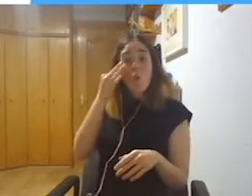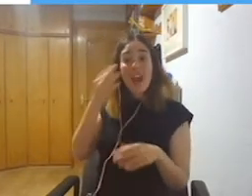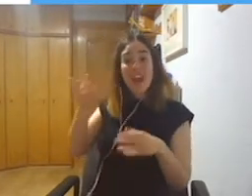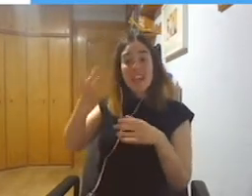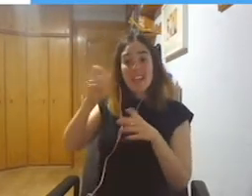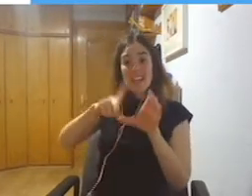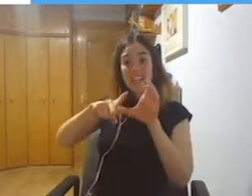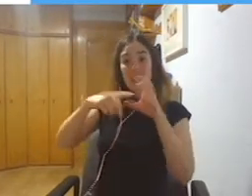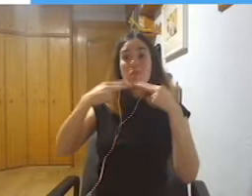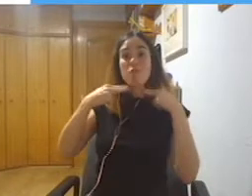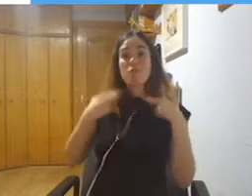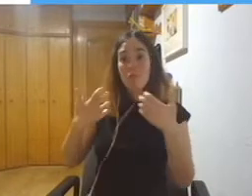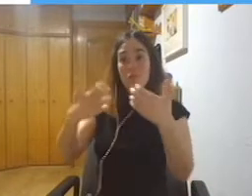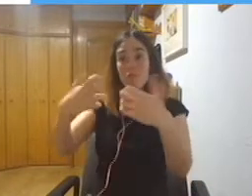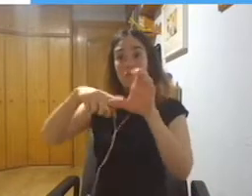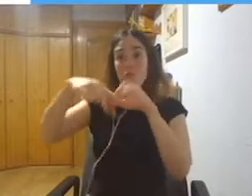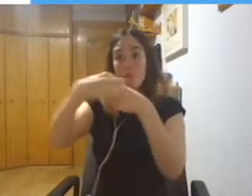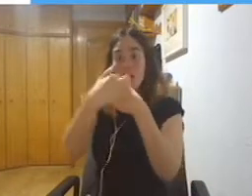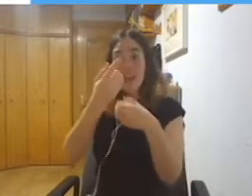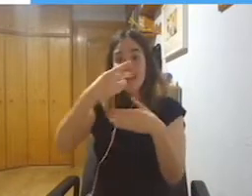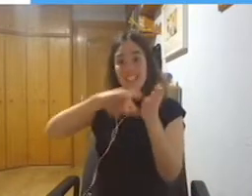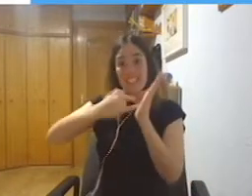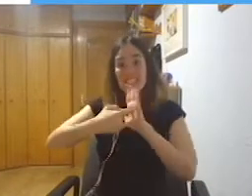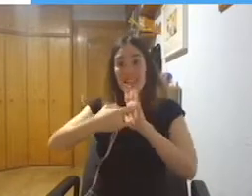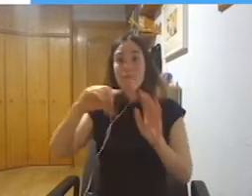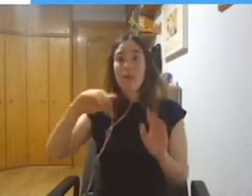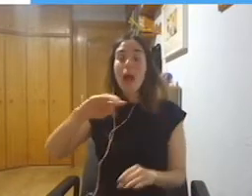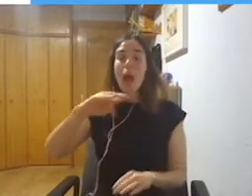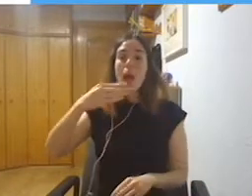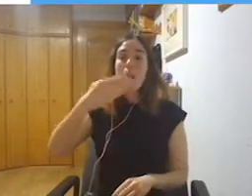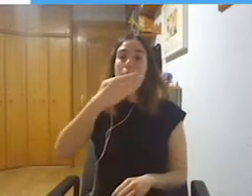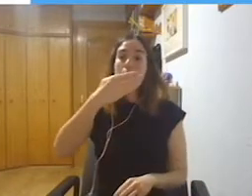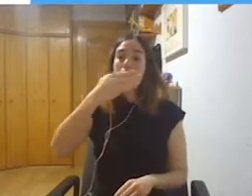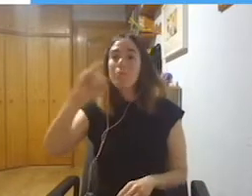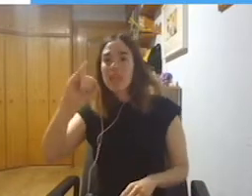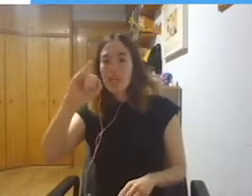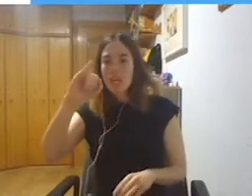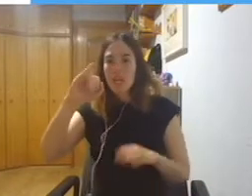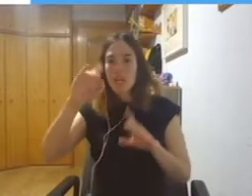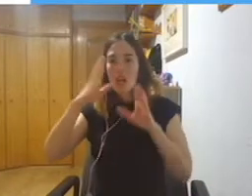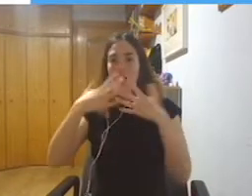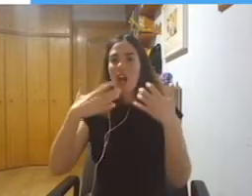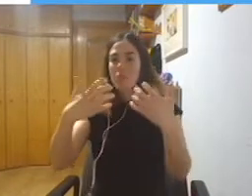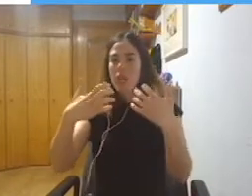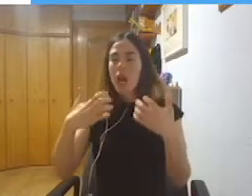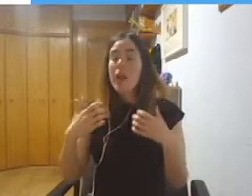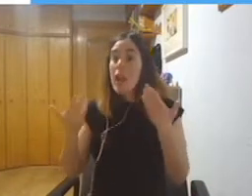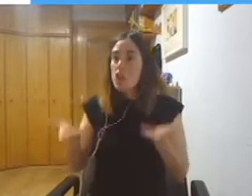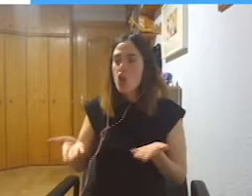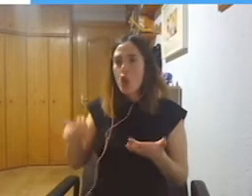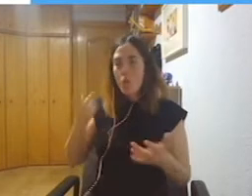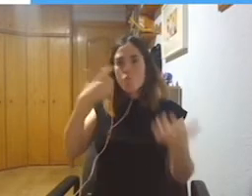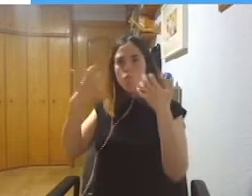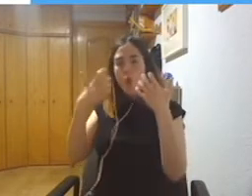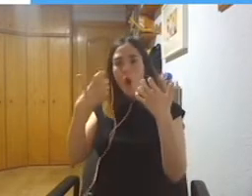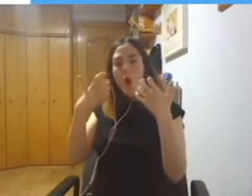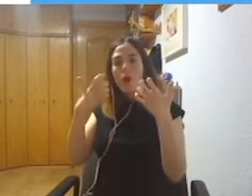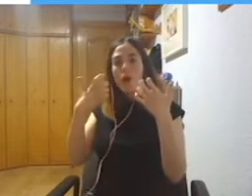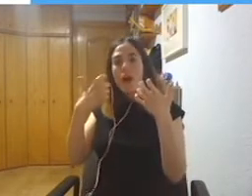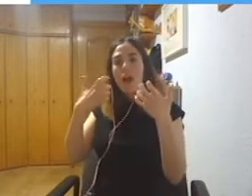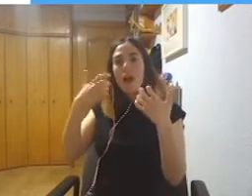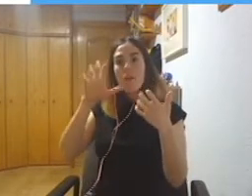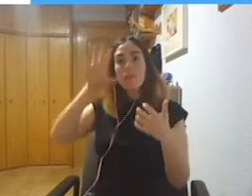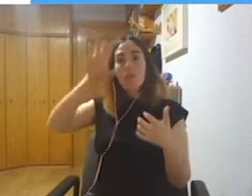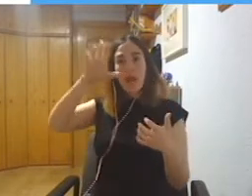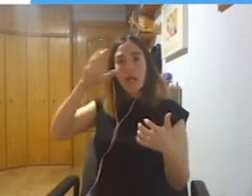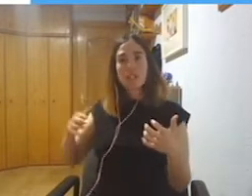parlamentarias en nuestro sistema bicameral. Y lo que de hecho llama la atención es que en nuestro país,